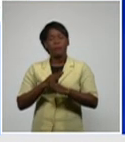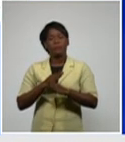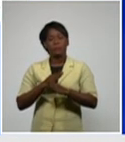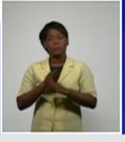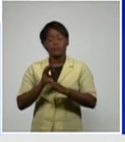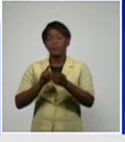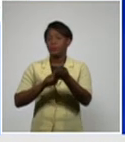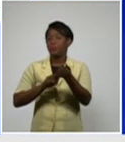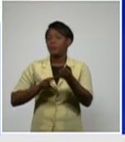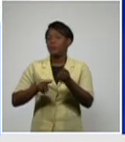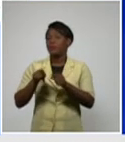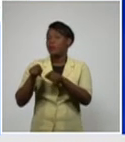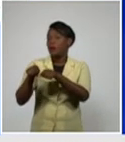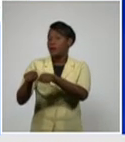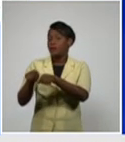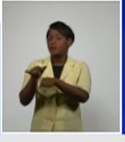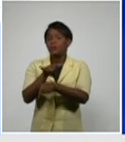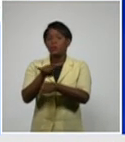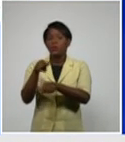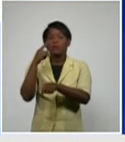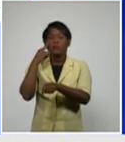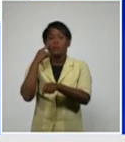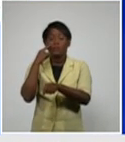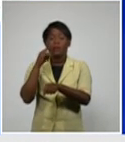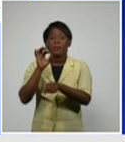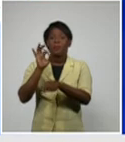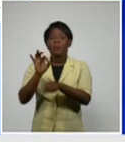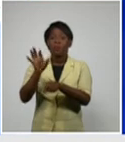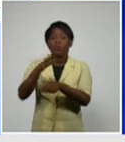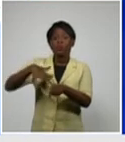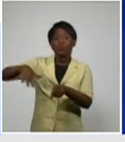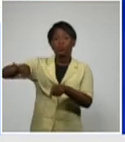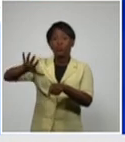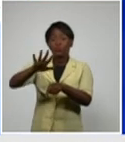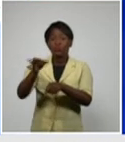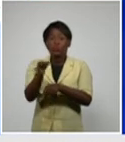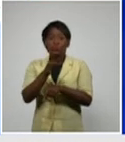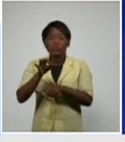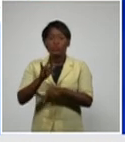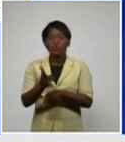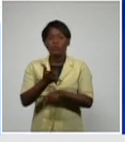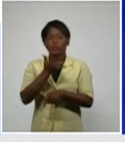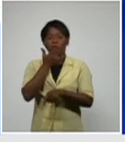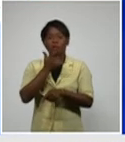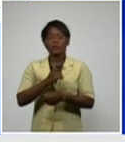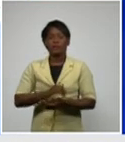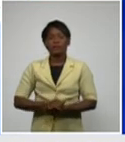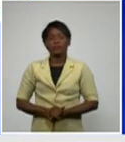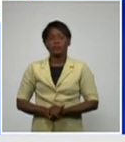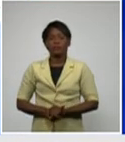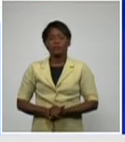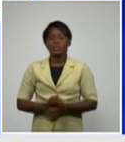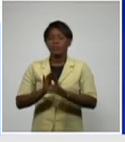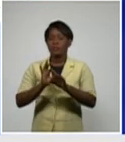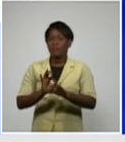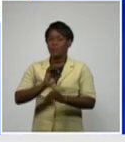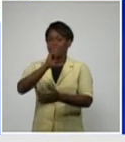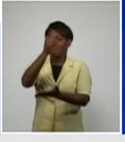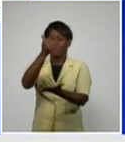que ha tenido casos en todos sus municipios, su mayor afectación siempre ha sido en la cabecera